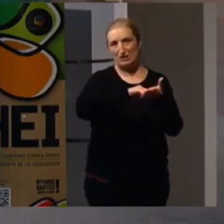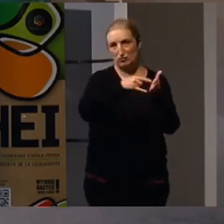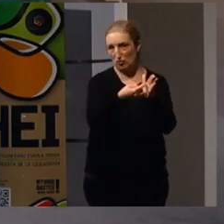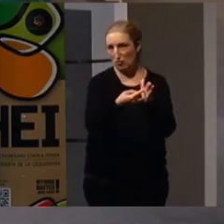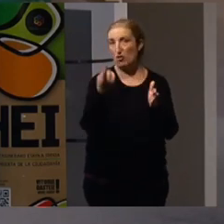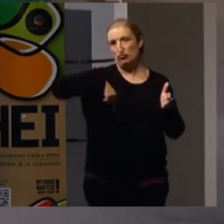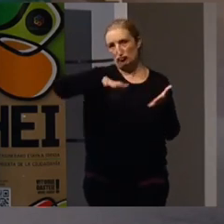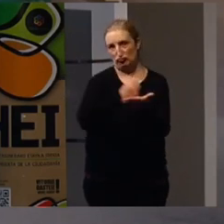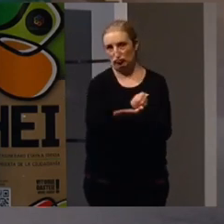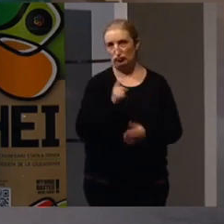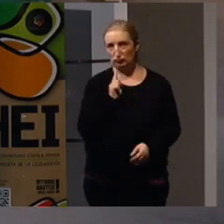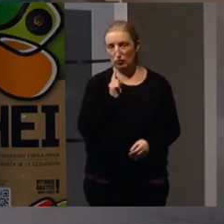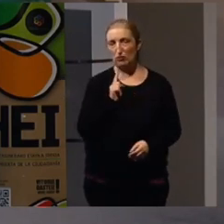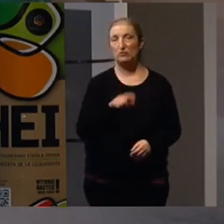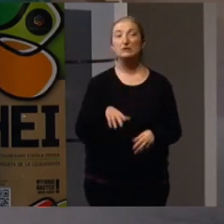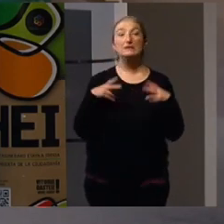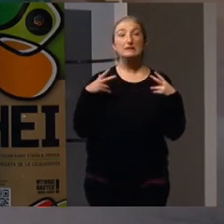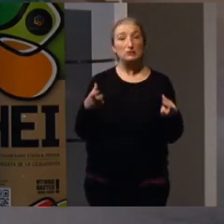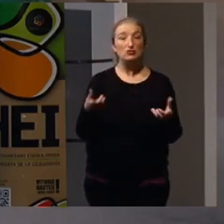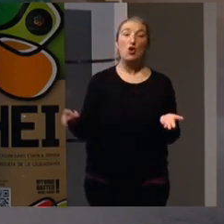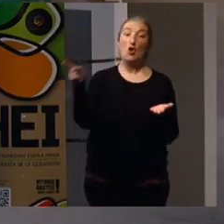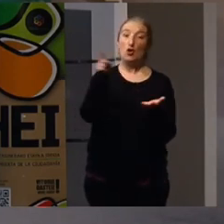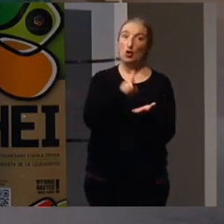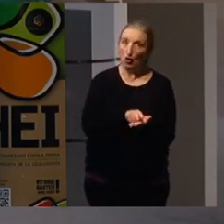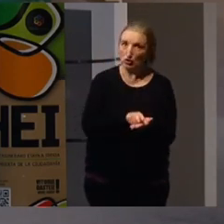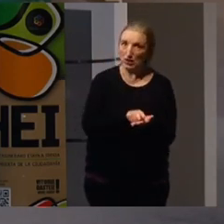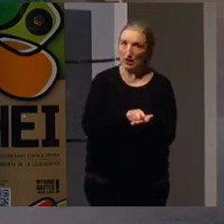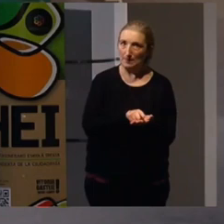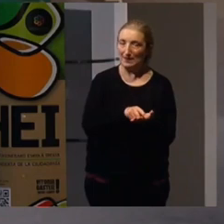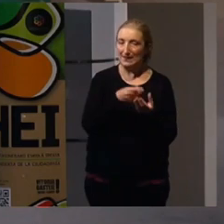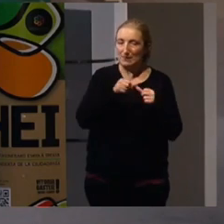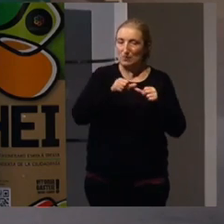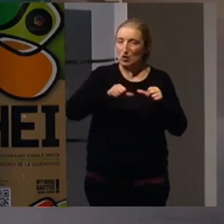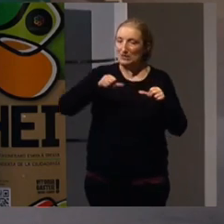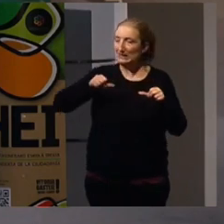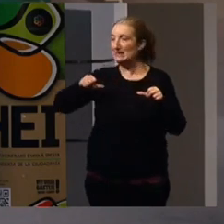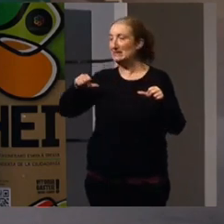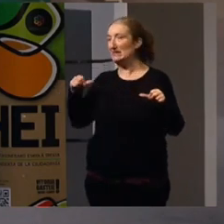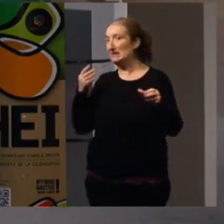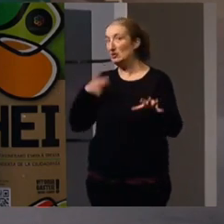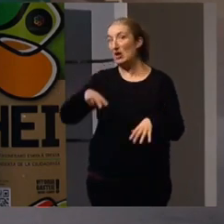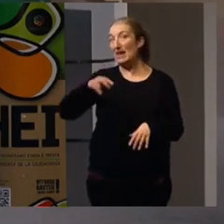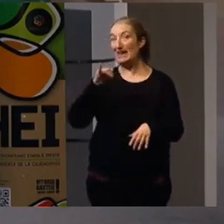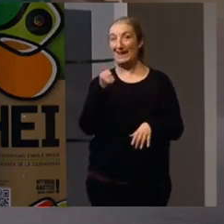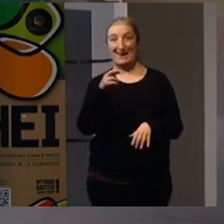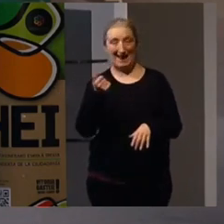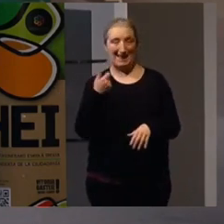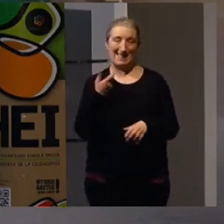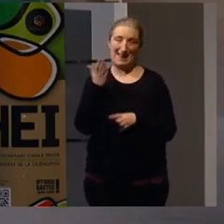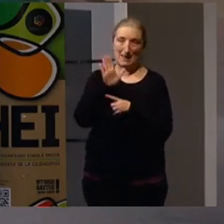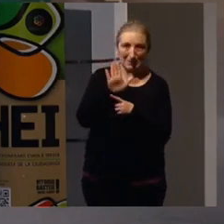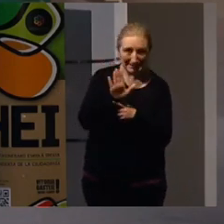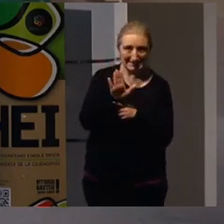solucionarlas. Y ahí entra otra vez esto del momento histórico, ¿no? Esto que lo comentaban ayer en la presentación,